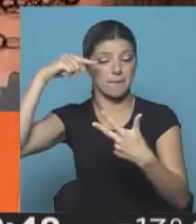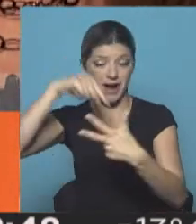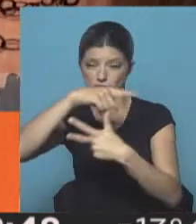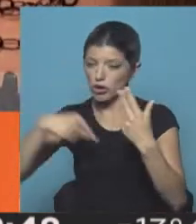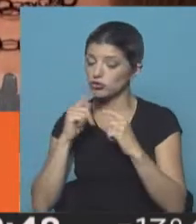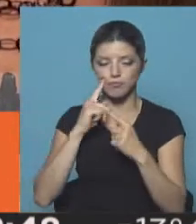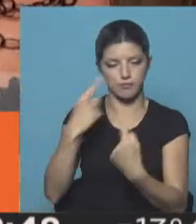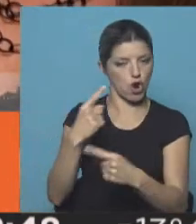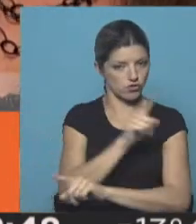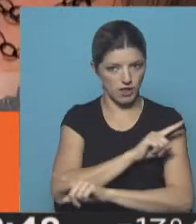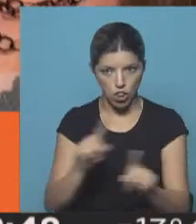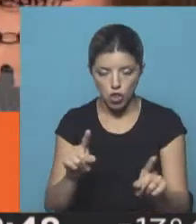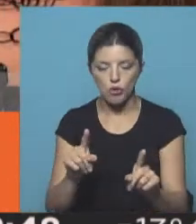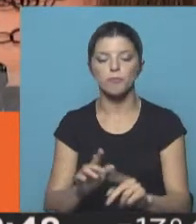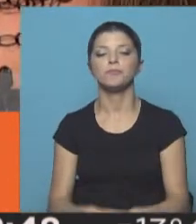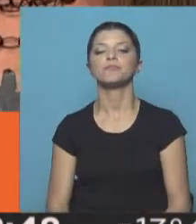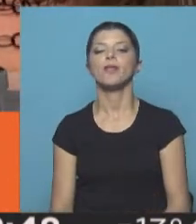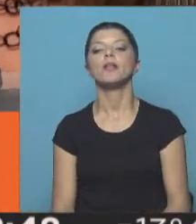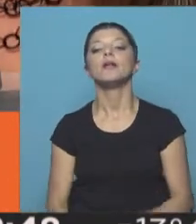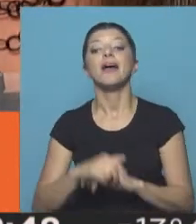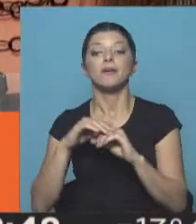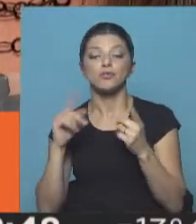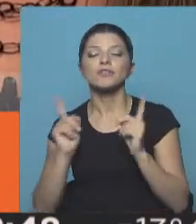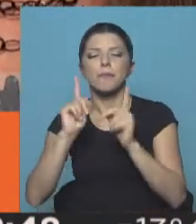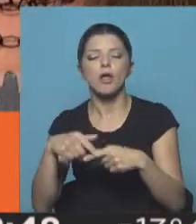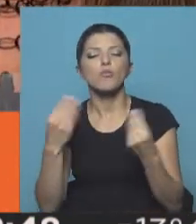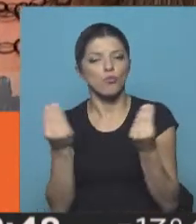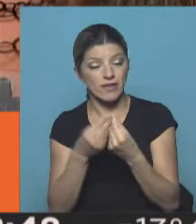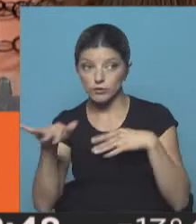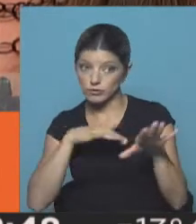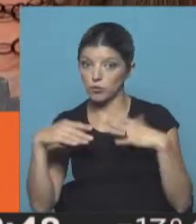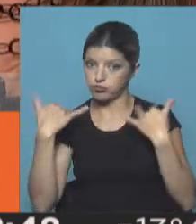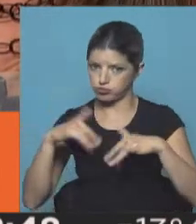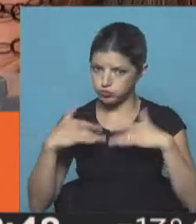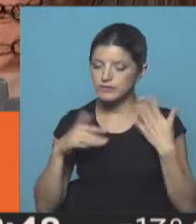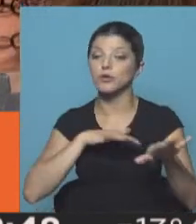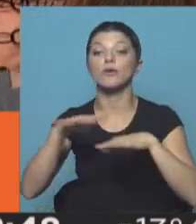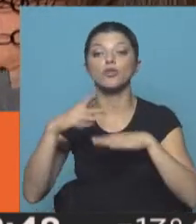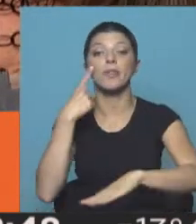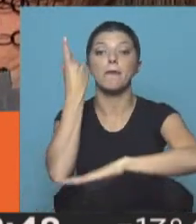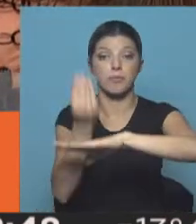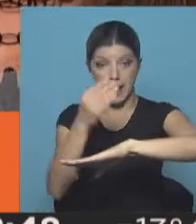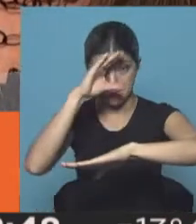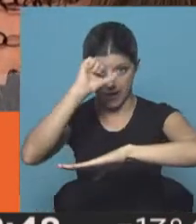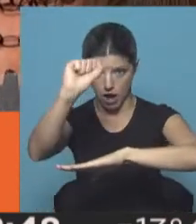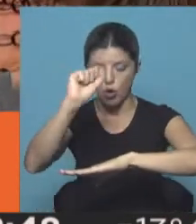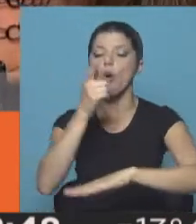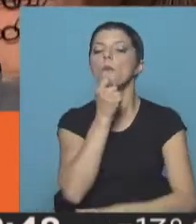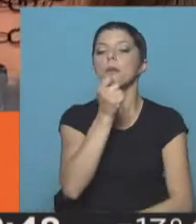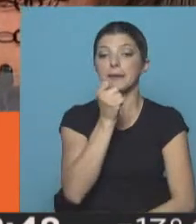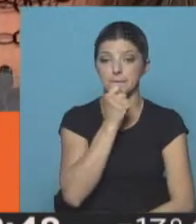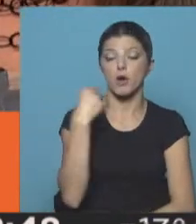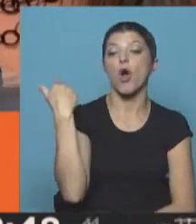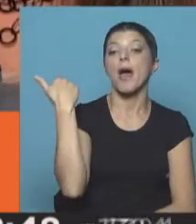un punto de crítico la situación de los embajadores, y ha sido correspondido por Brasil. Venezuela y Brasil